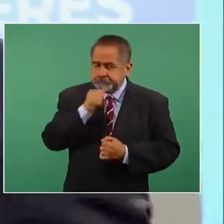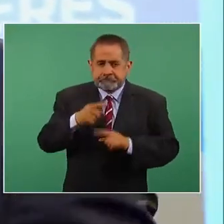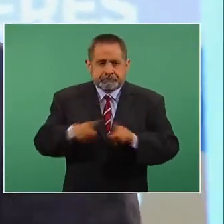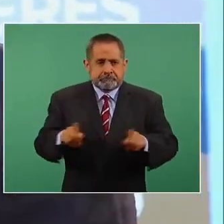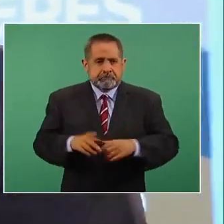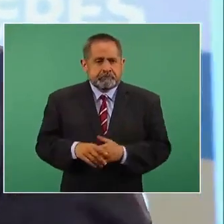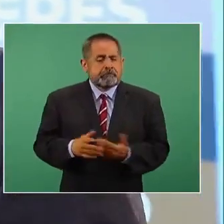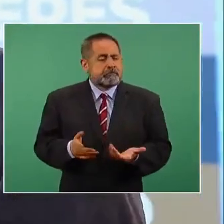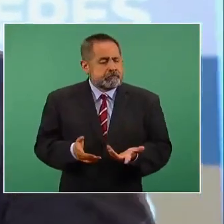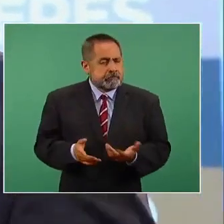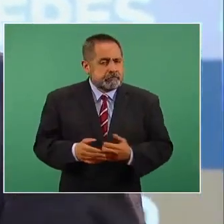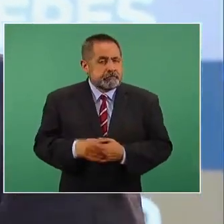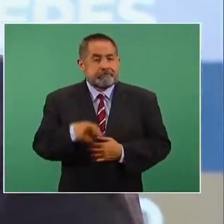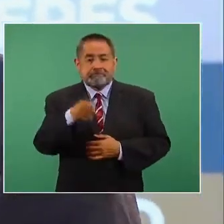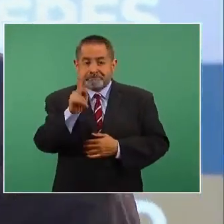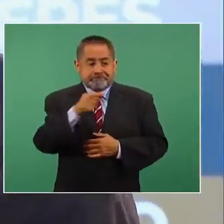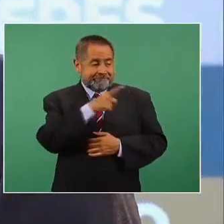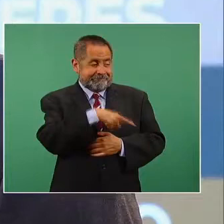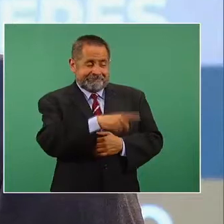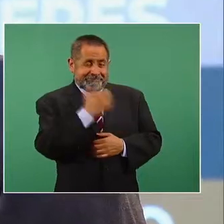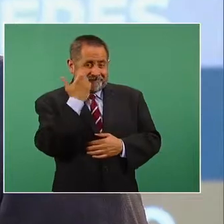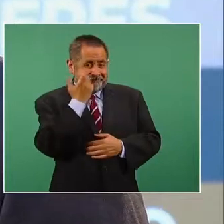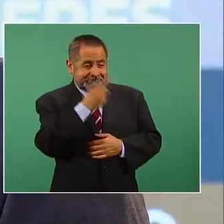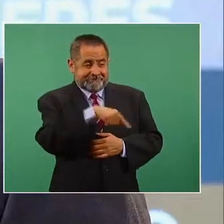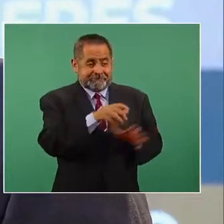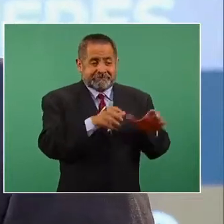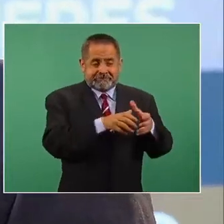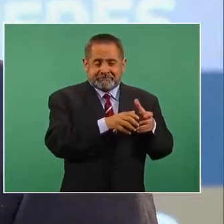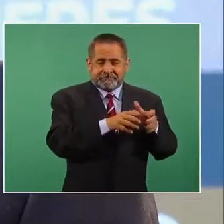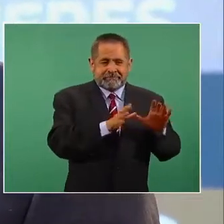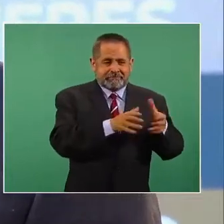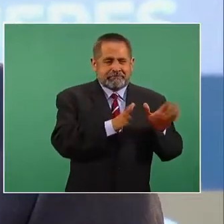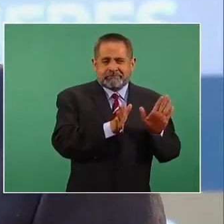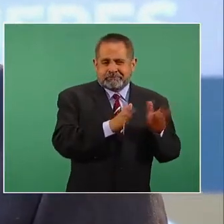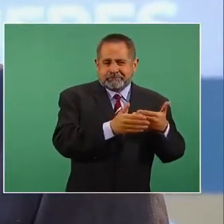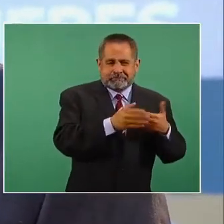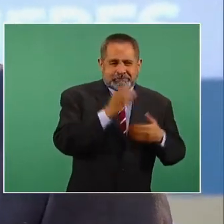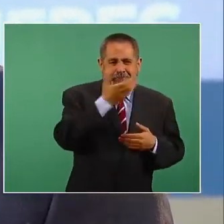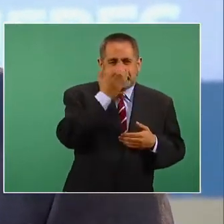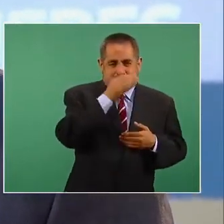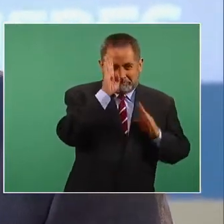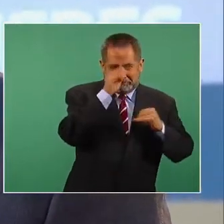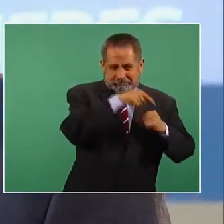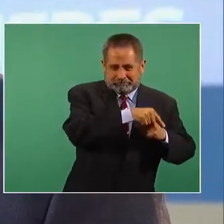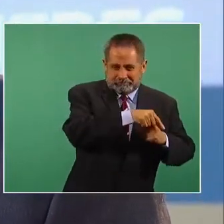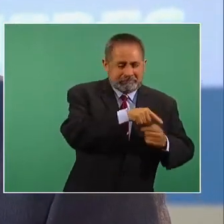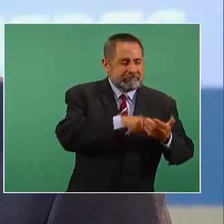Pero lo que quisiera la derecha, el conservadurismo,